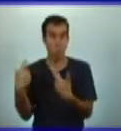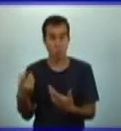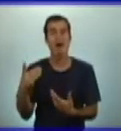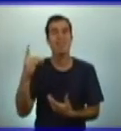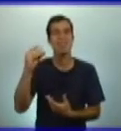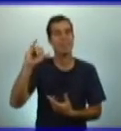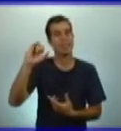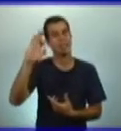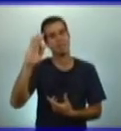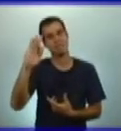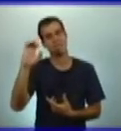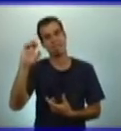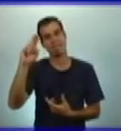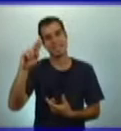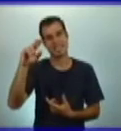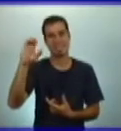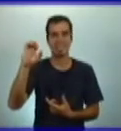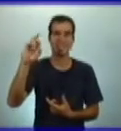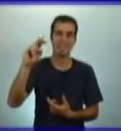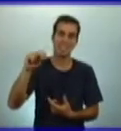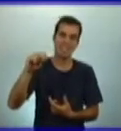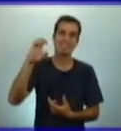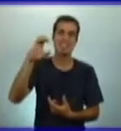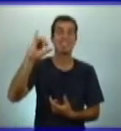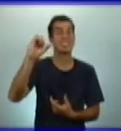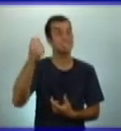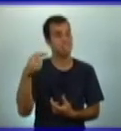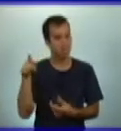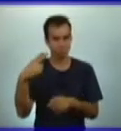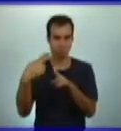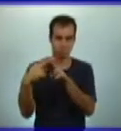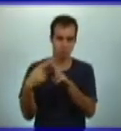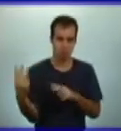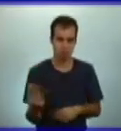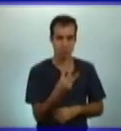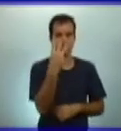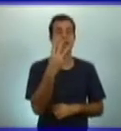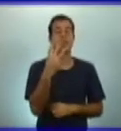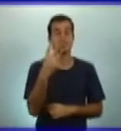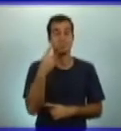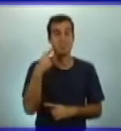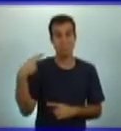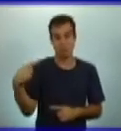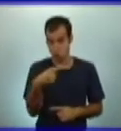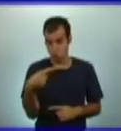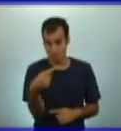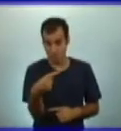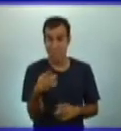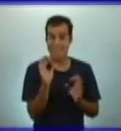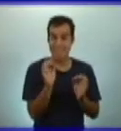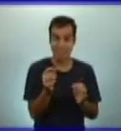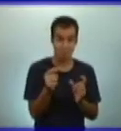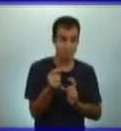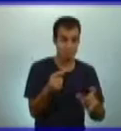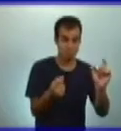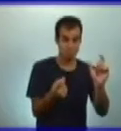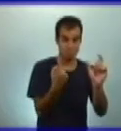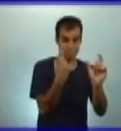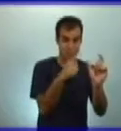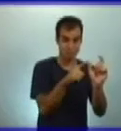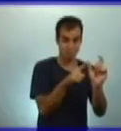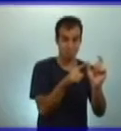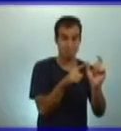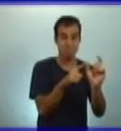Importante, quiero señalar y recordar que en el caso de la sustracción siempre el minuendo tiene que ser